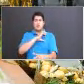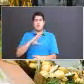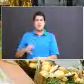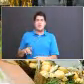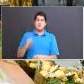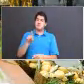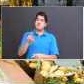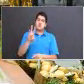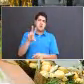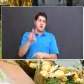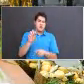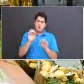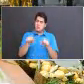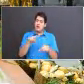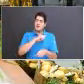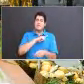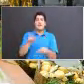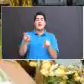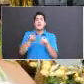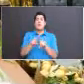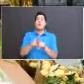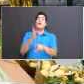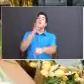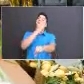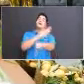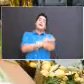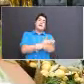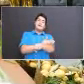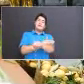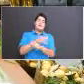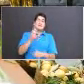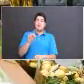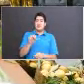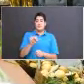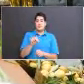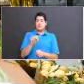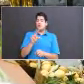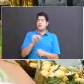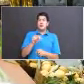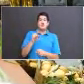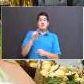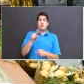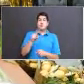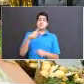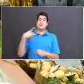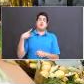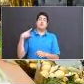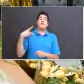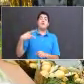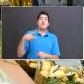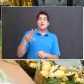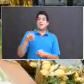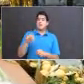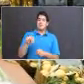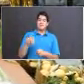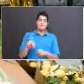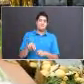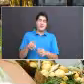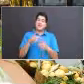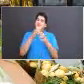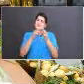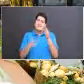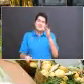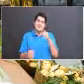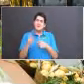antes eras. No puedes, ya no es que te esfuerces o que sea fuerza de voluntad. Simple y sencillamente, ya no